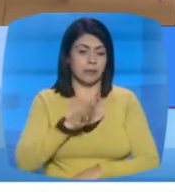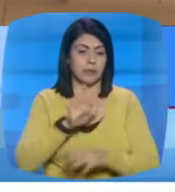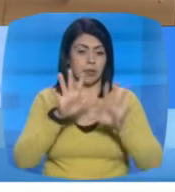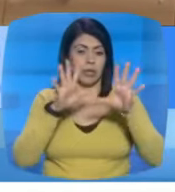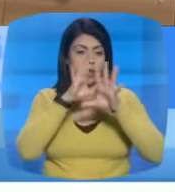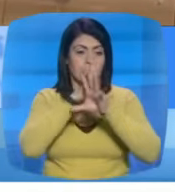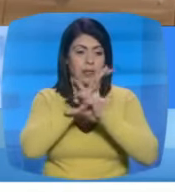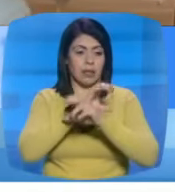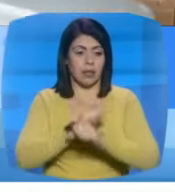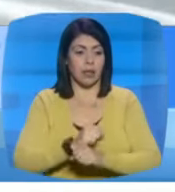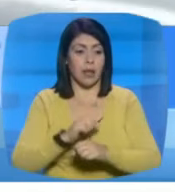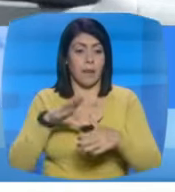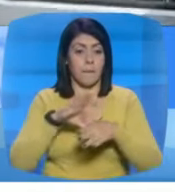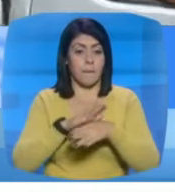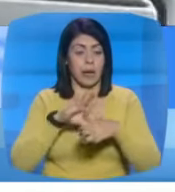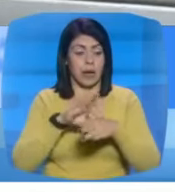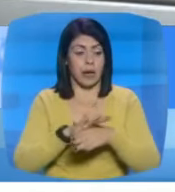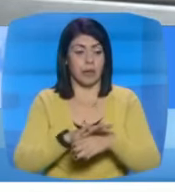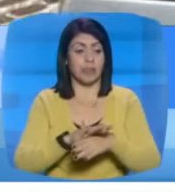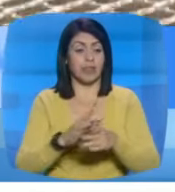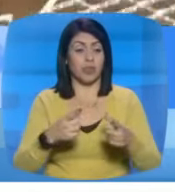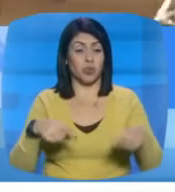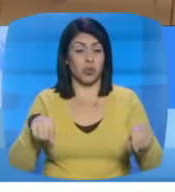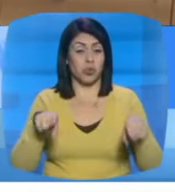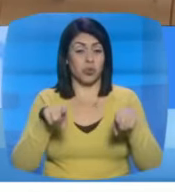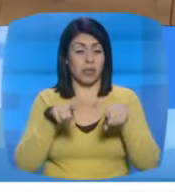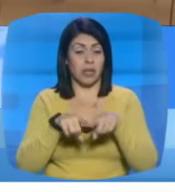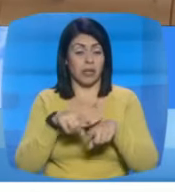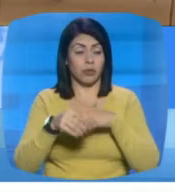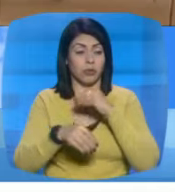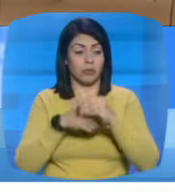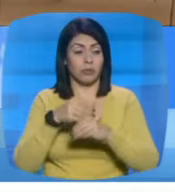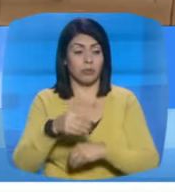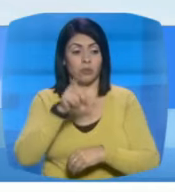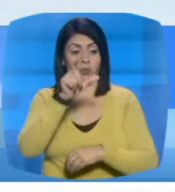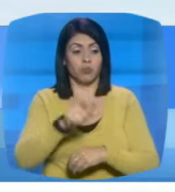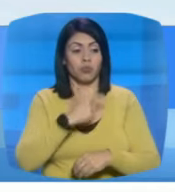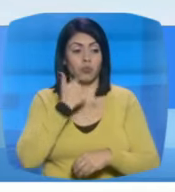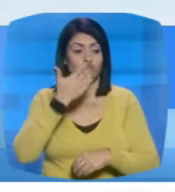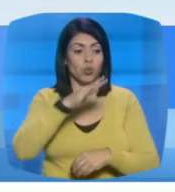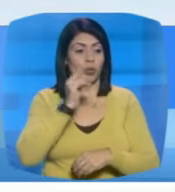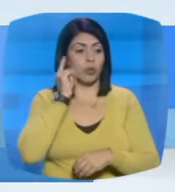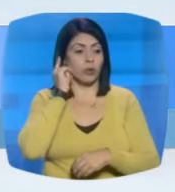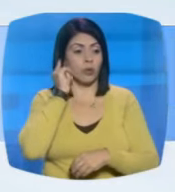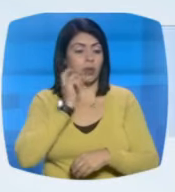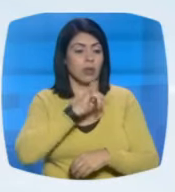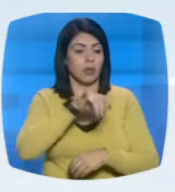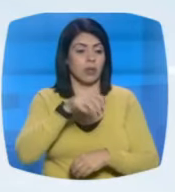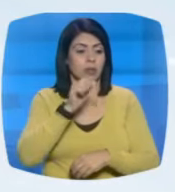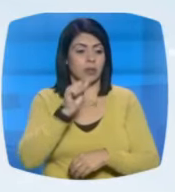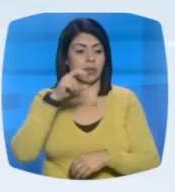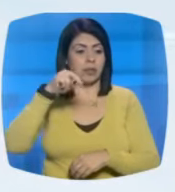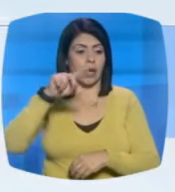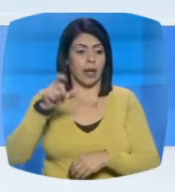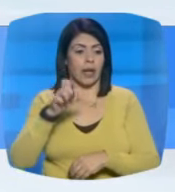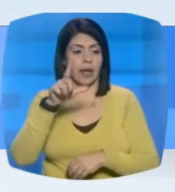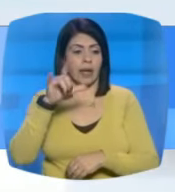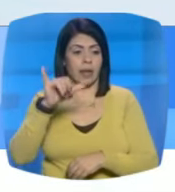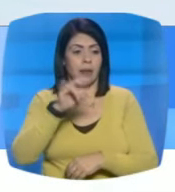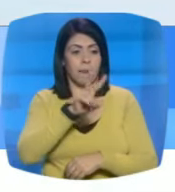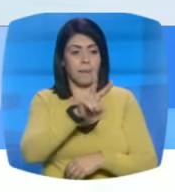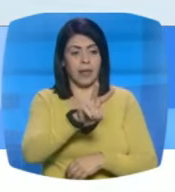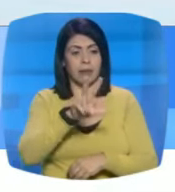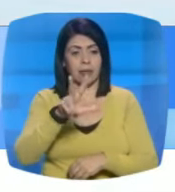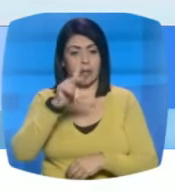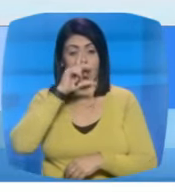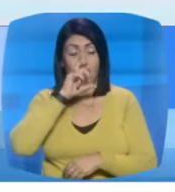las 10 de la noche de este martes ocurrió este hecho en el que perdió la vida Yangelis Torres, de 23